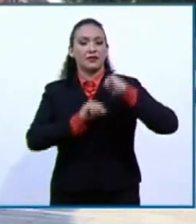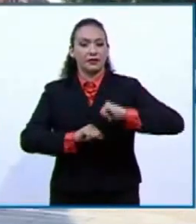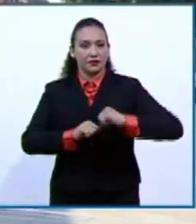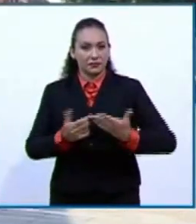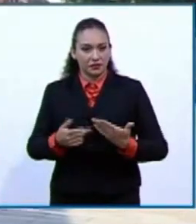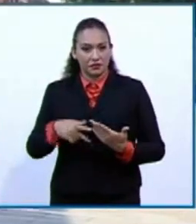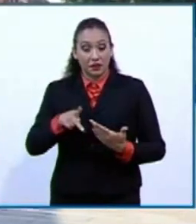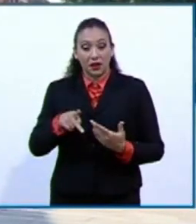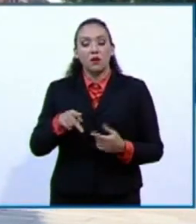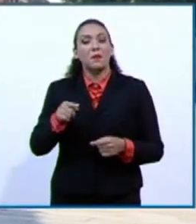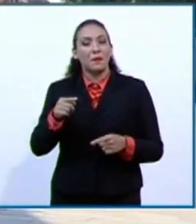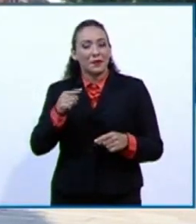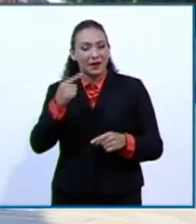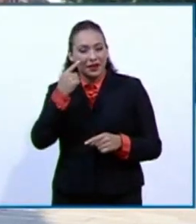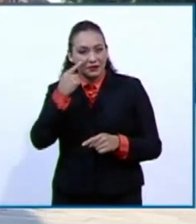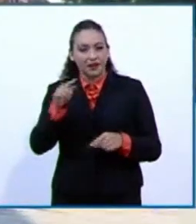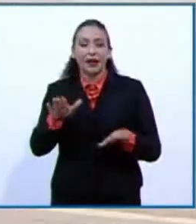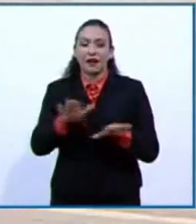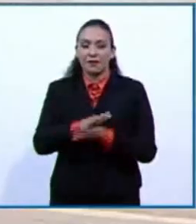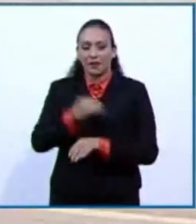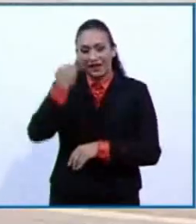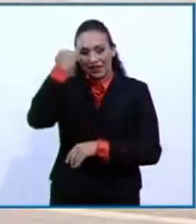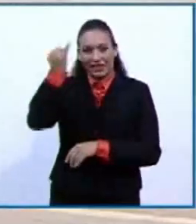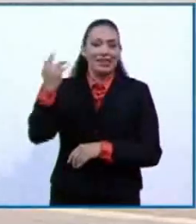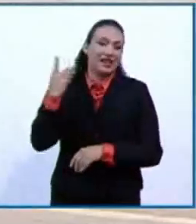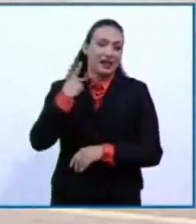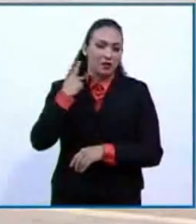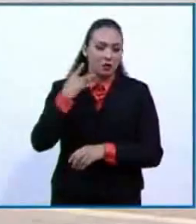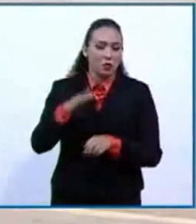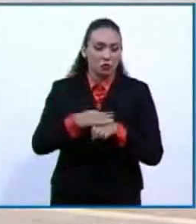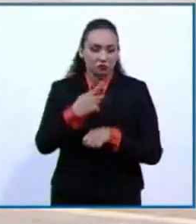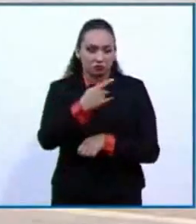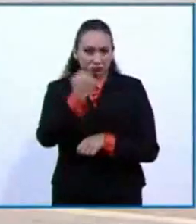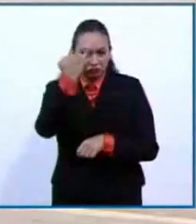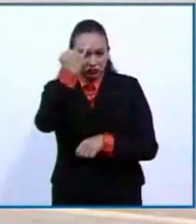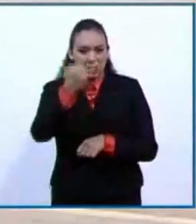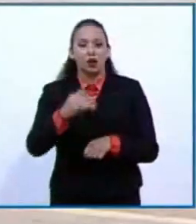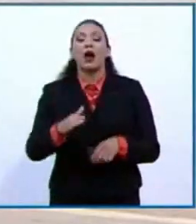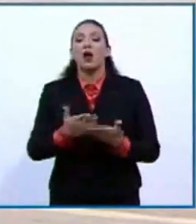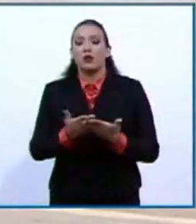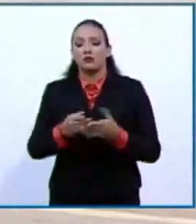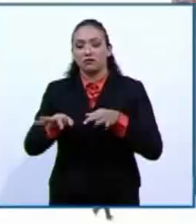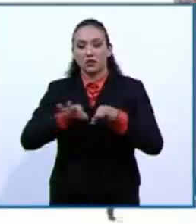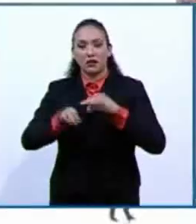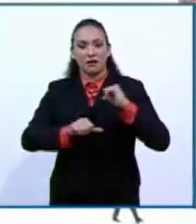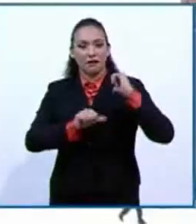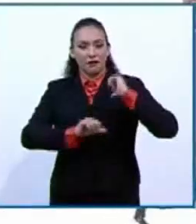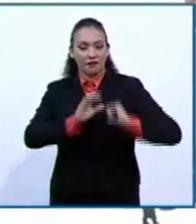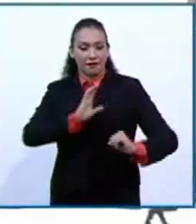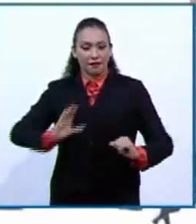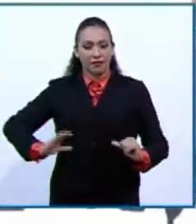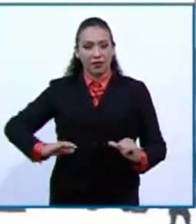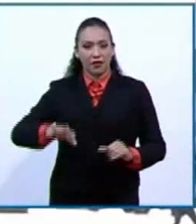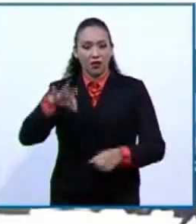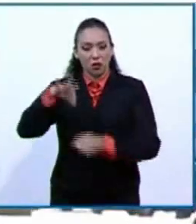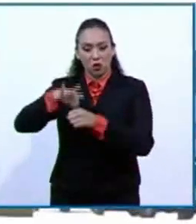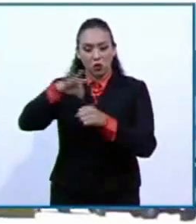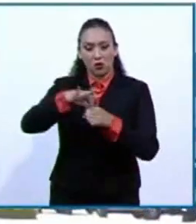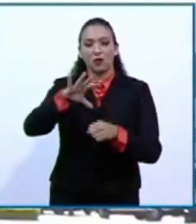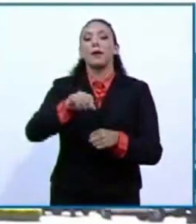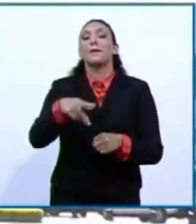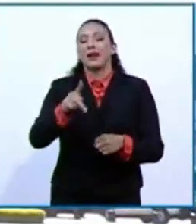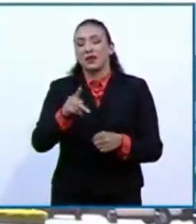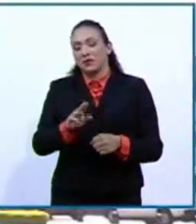con su ideología política. Máxime que no se trata de un cargo de elección popular, por lo cual resulta además